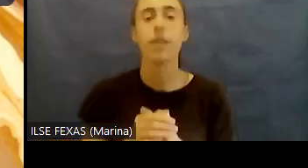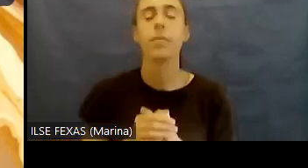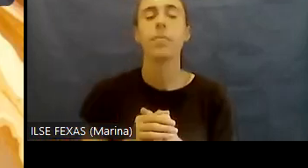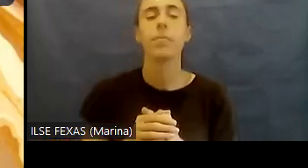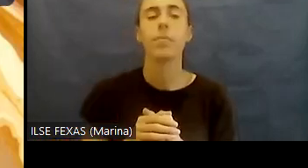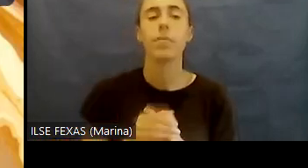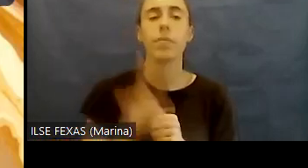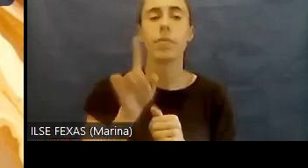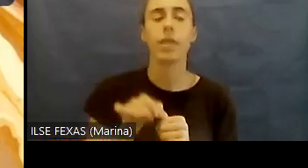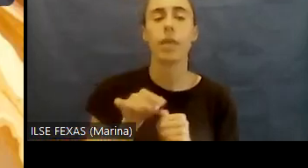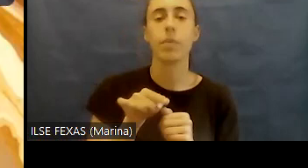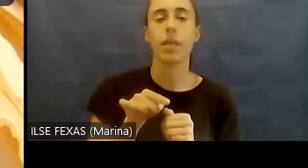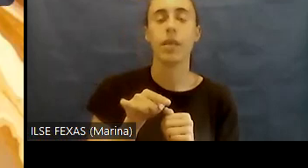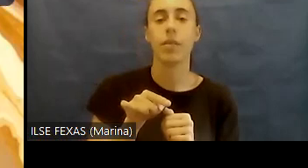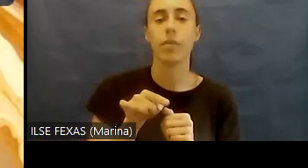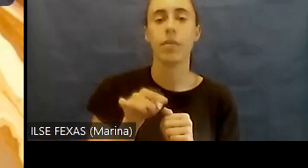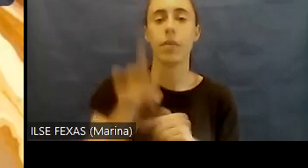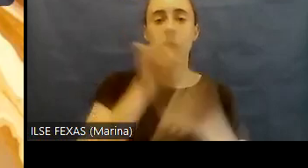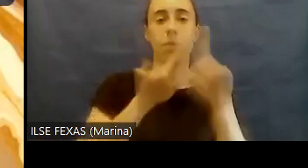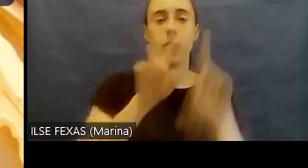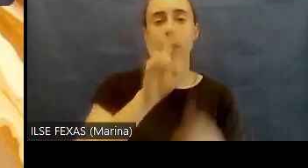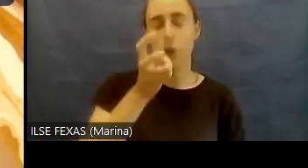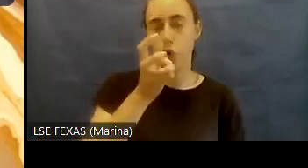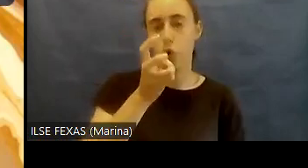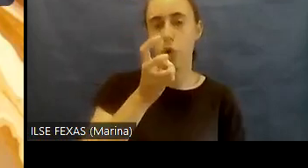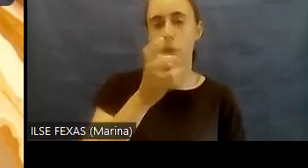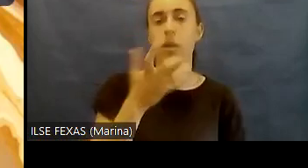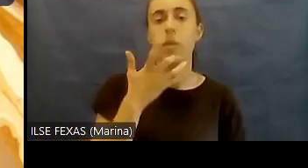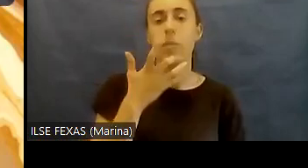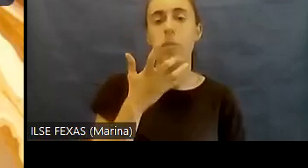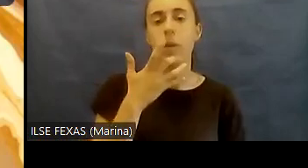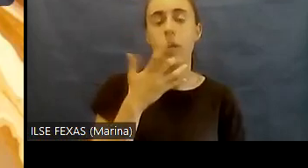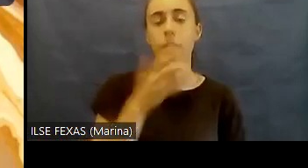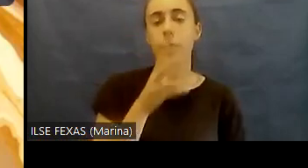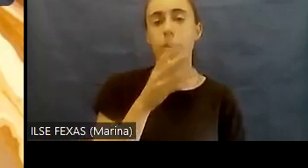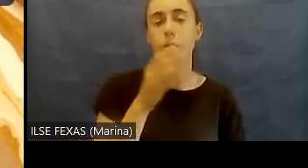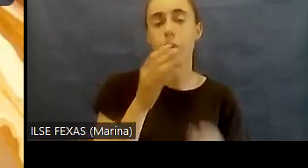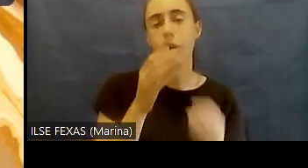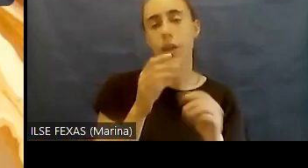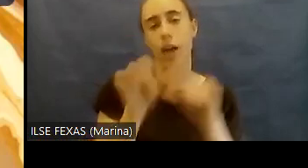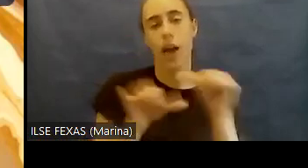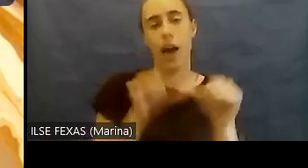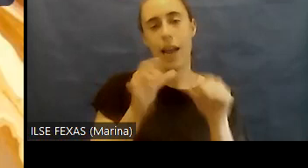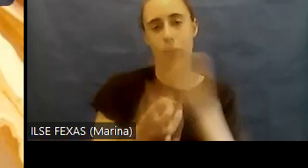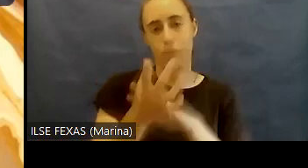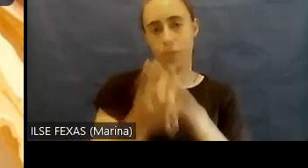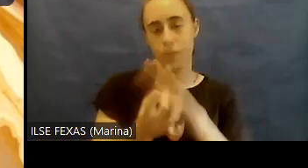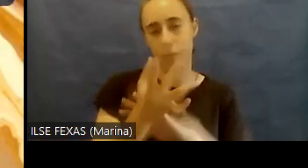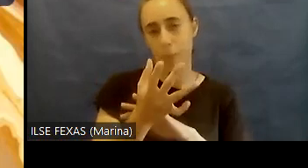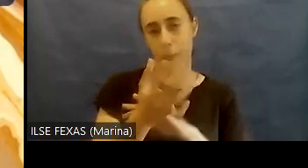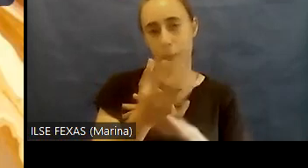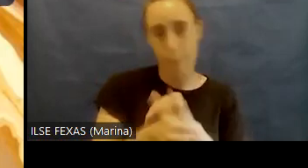Existen determinadas entidades, afortunadamente no son muy frecuentes, en las que hay una sobreproducción de ácido a nivel del estómago, entonces la mucosa no es